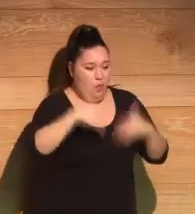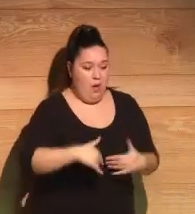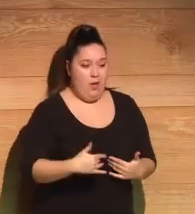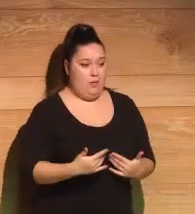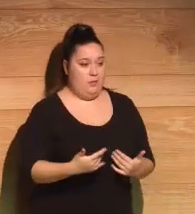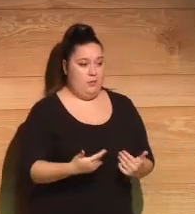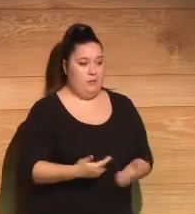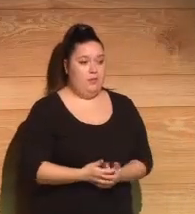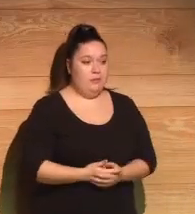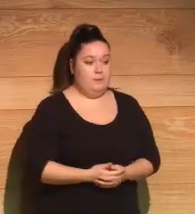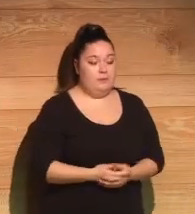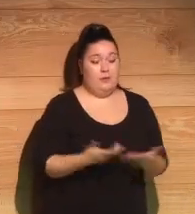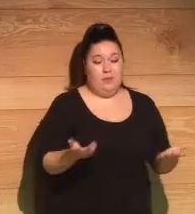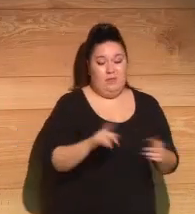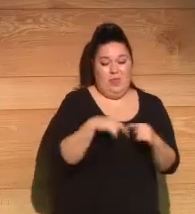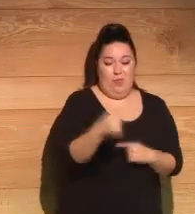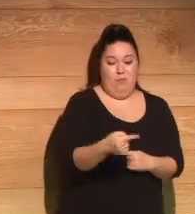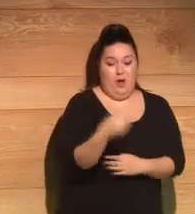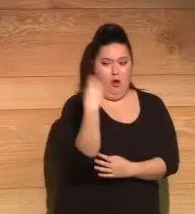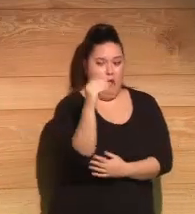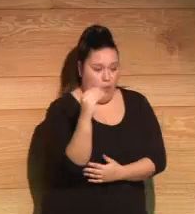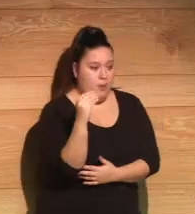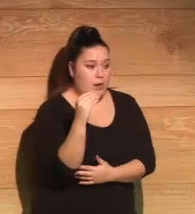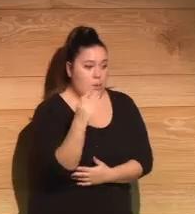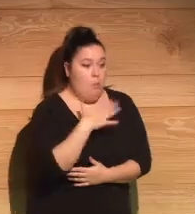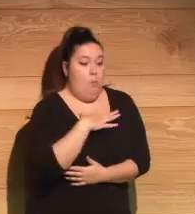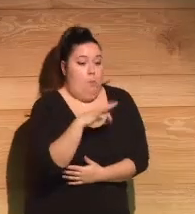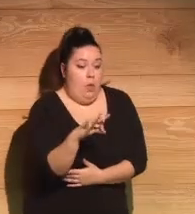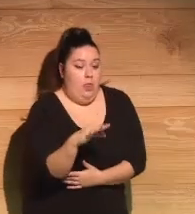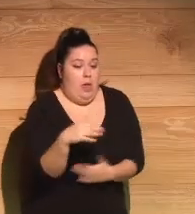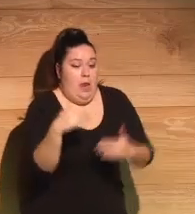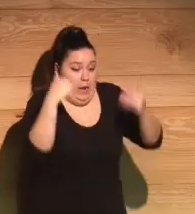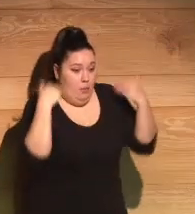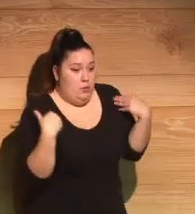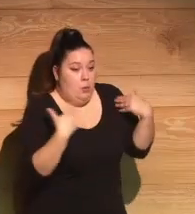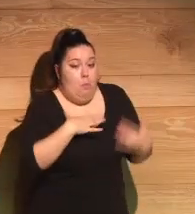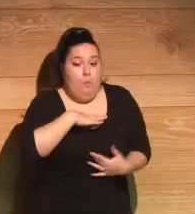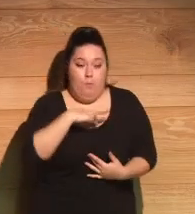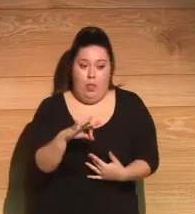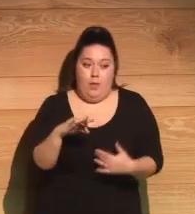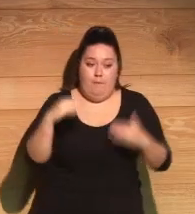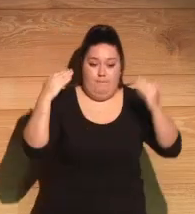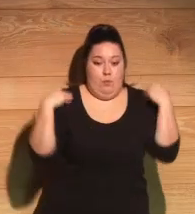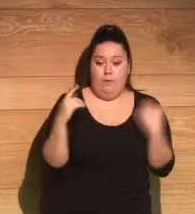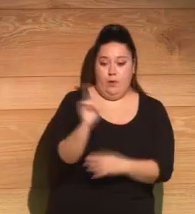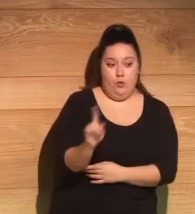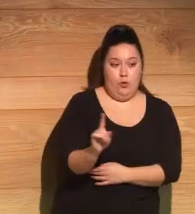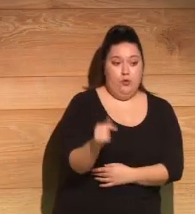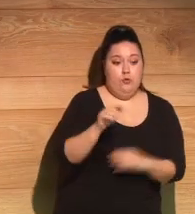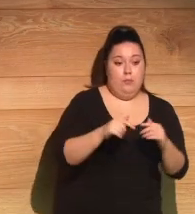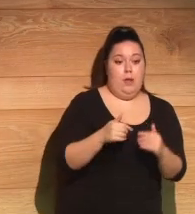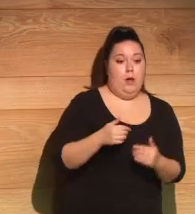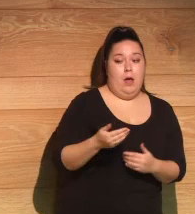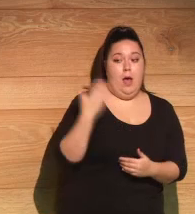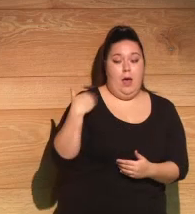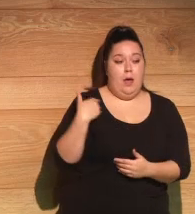van. Entonces luego, pues los jóvenes, pues sí, habrá jóvenes imprudentes y otros que no lo hay. Yo el otro día fui a un concierto y pasé por el barrio